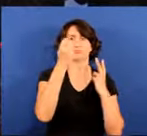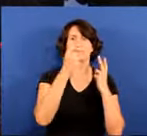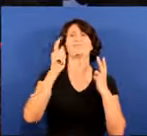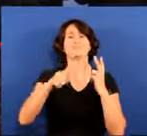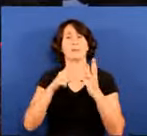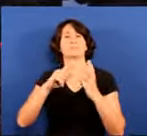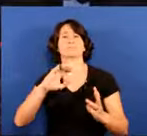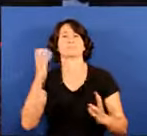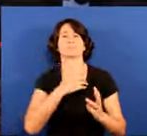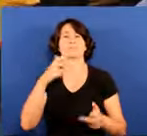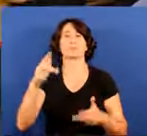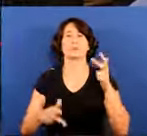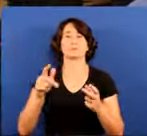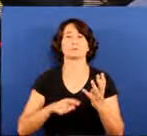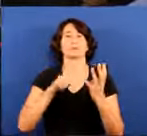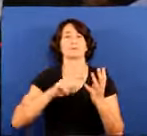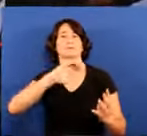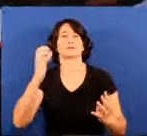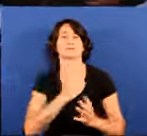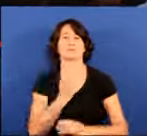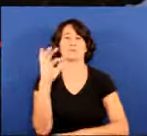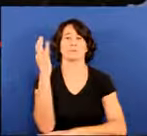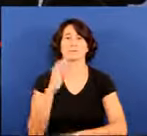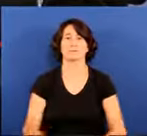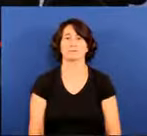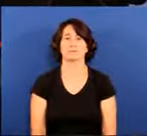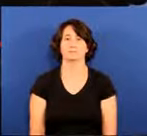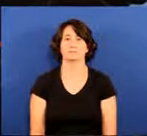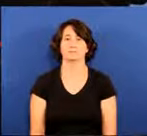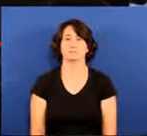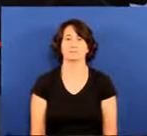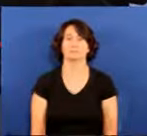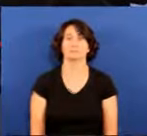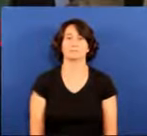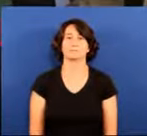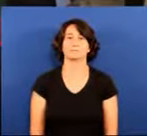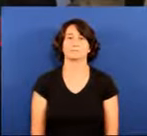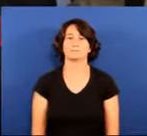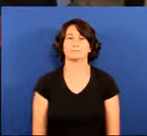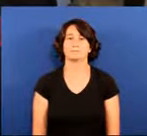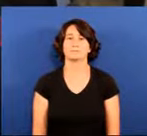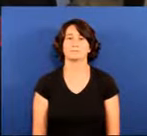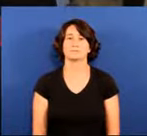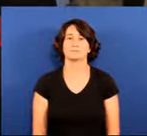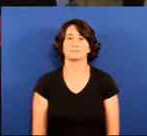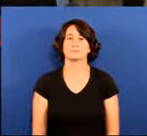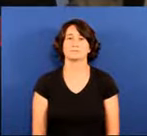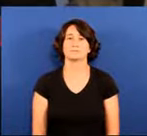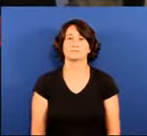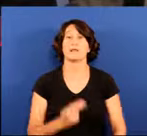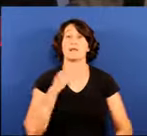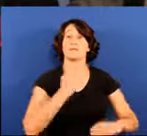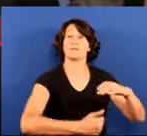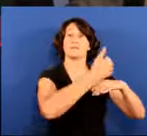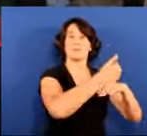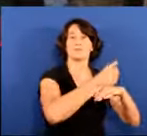Los asistentes han posado con la corona de la Liga y la bandera de la Concha. José Luis Bilbao ha entregado al presidente de Kaiku una maquilla y este a